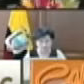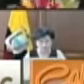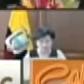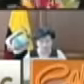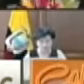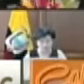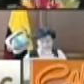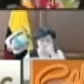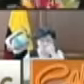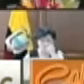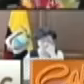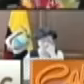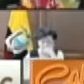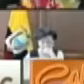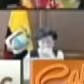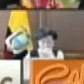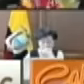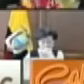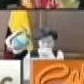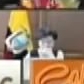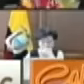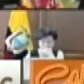ha violado la Convención Americana.